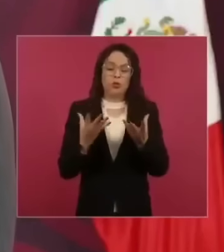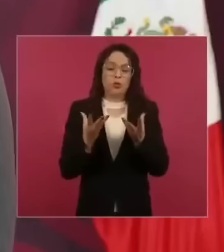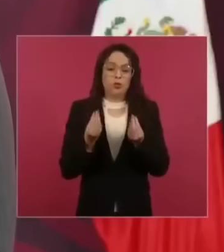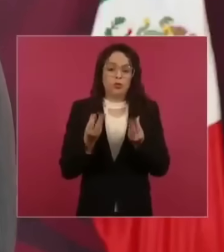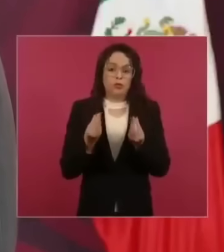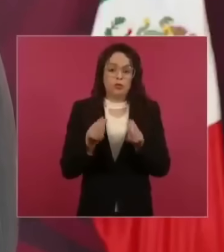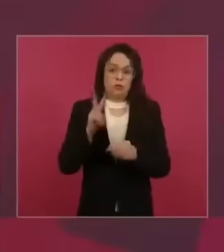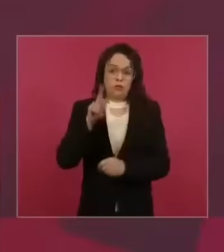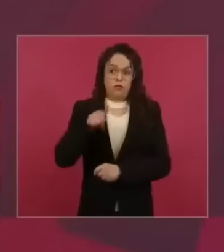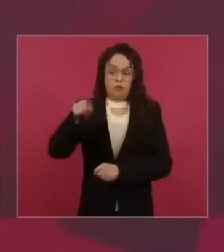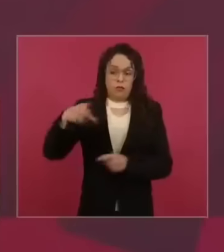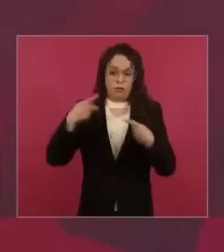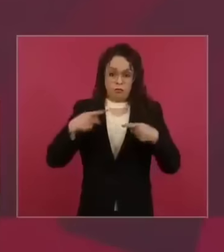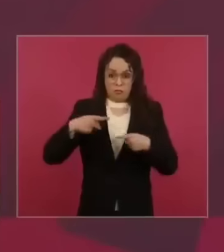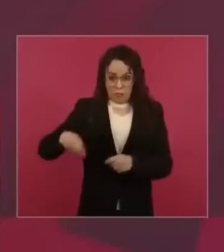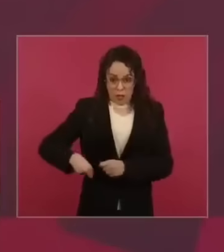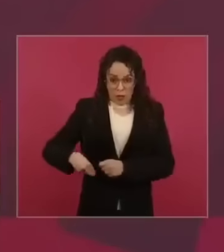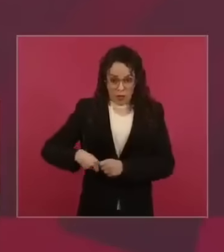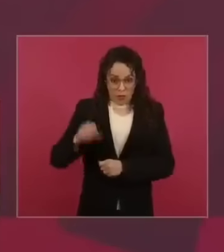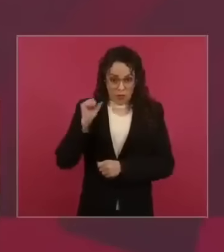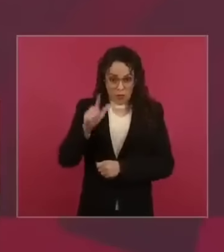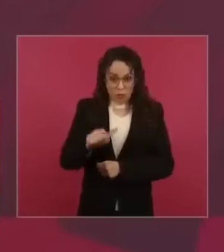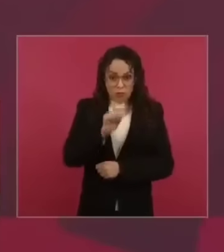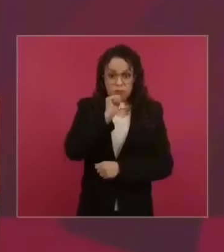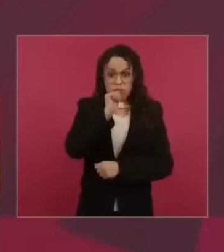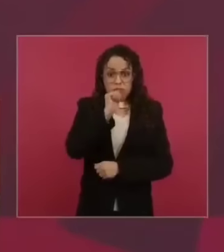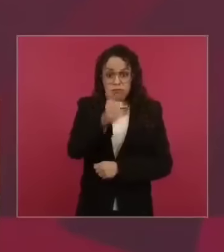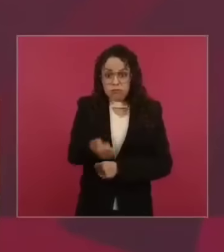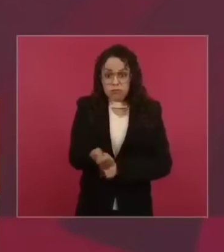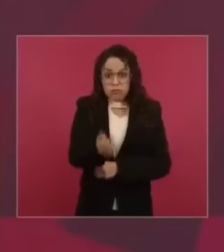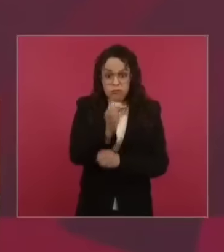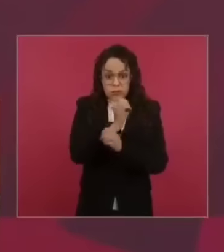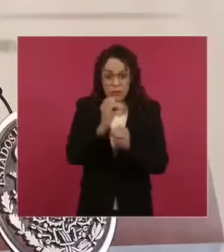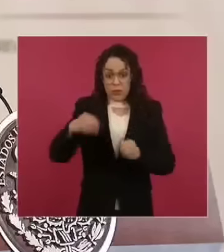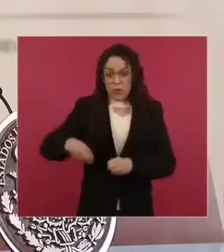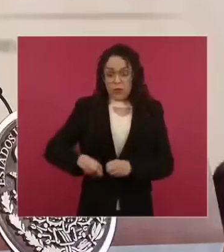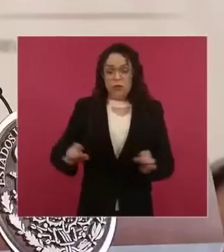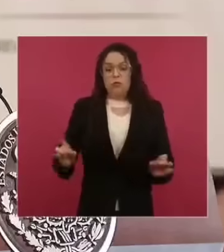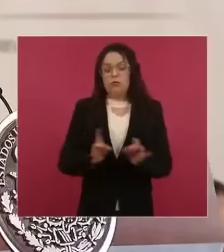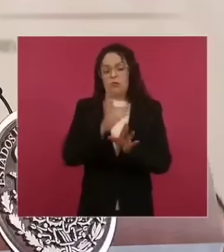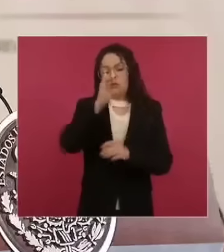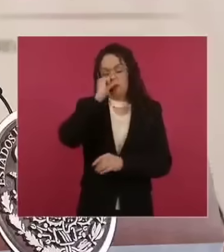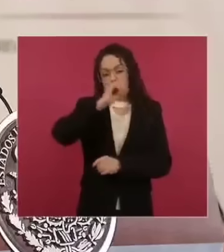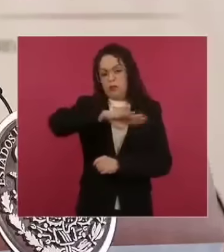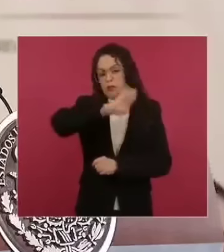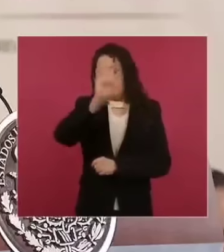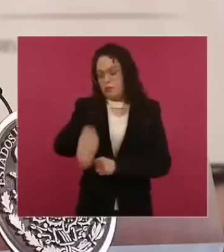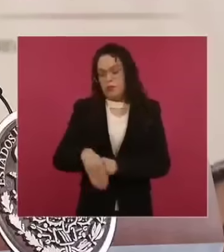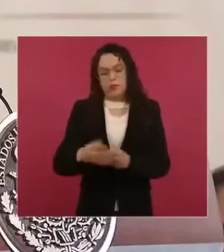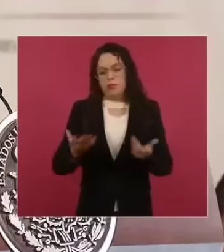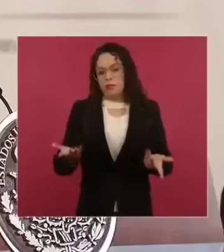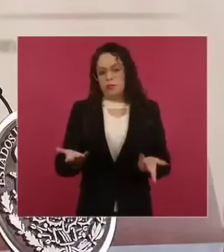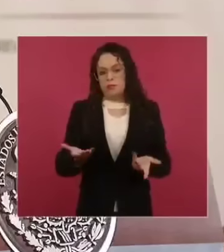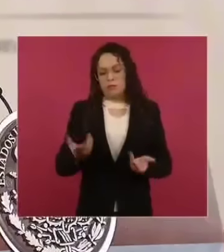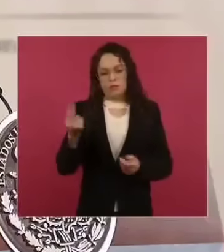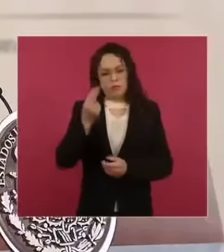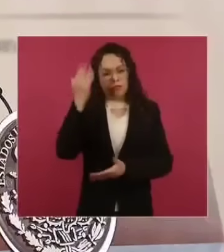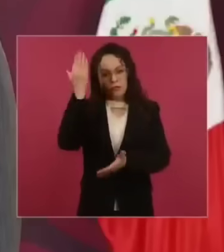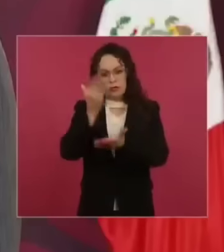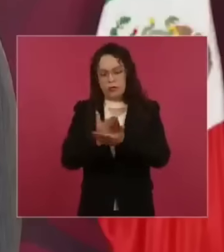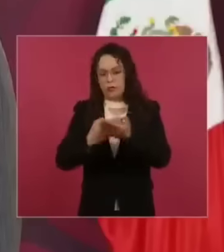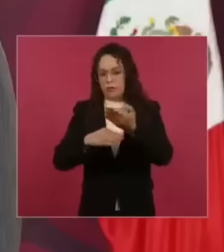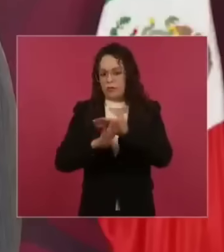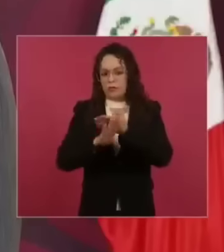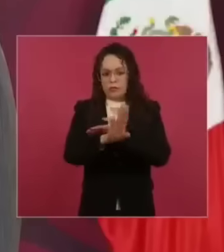suceda eso desde el gobierno de tamulipas desde el gobierno otros gobiernos Jalisco jalaban votos tamulipas 300,000 votos